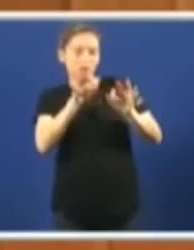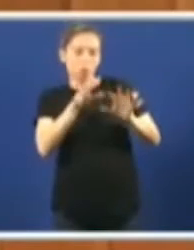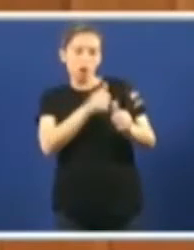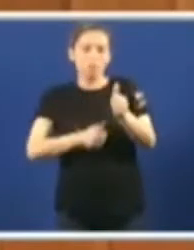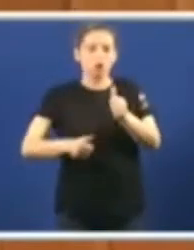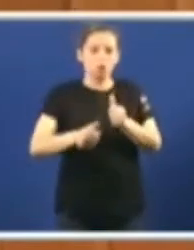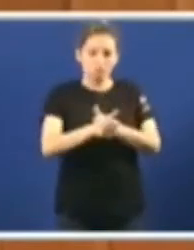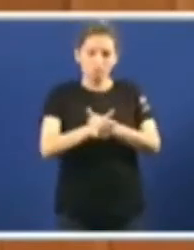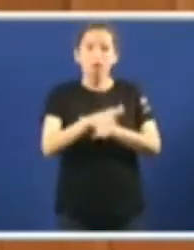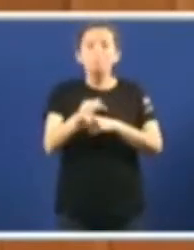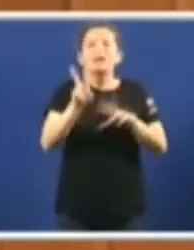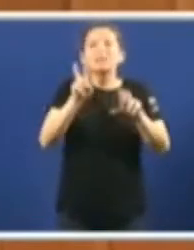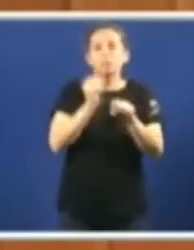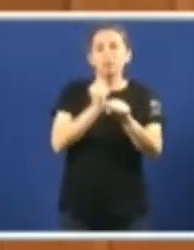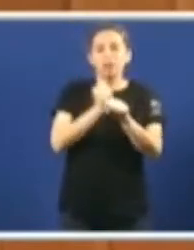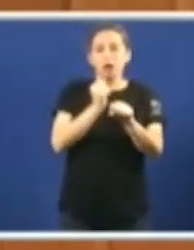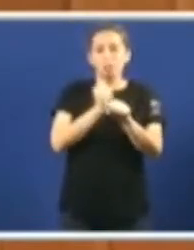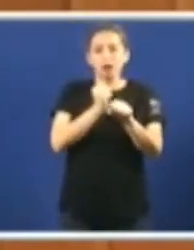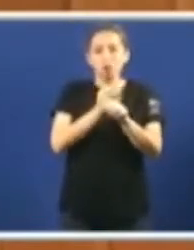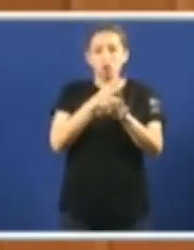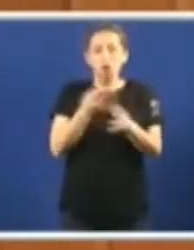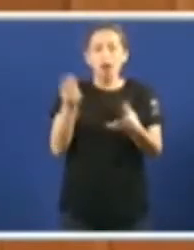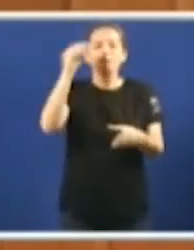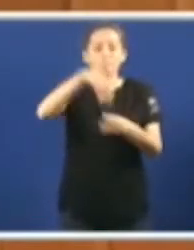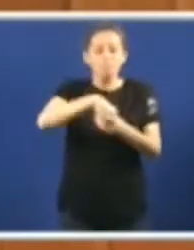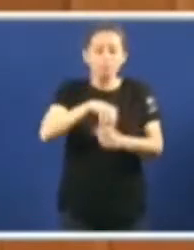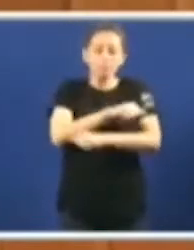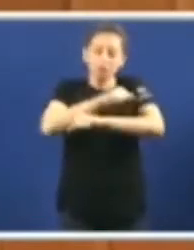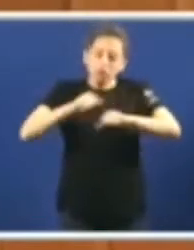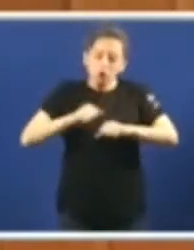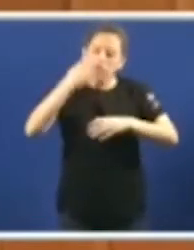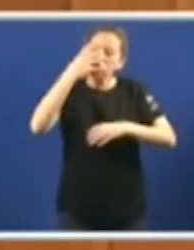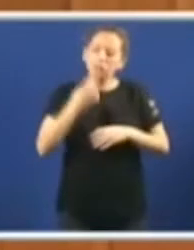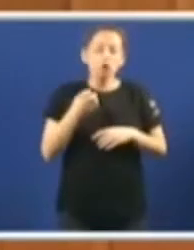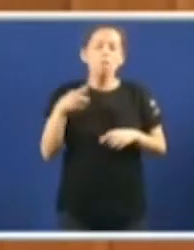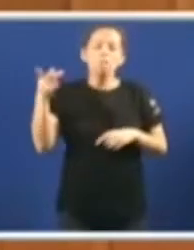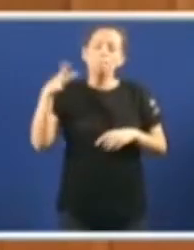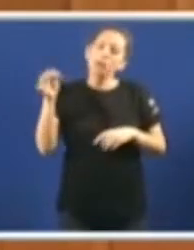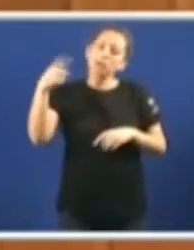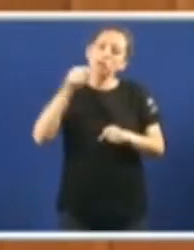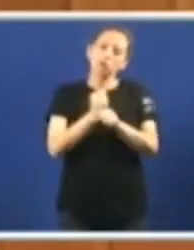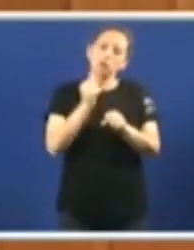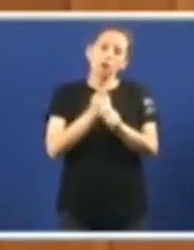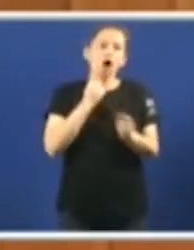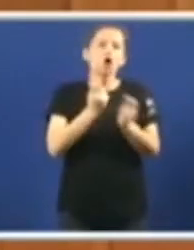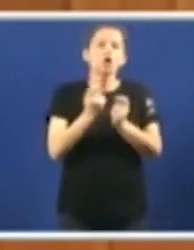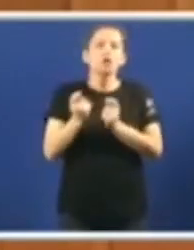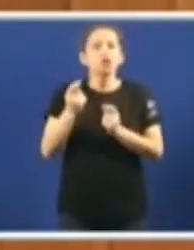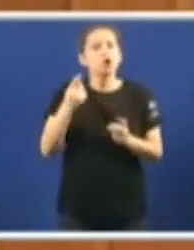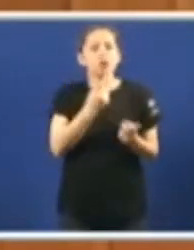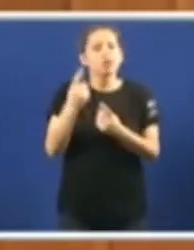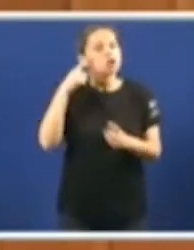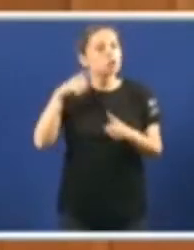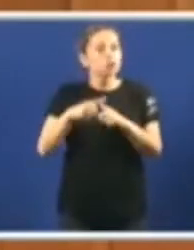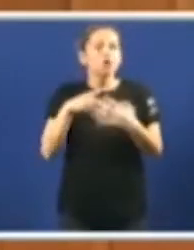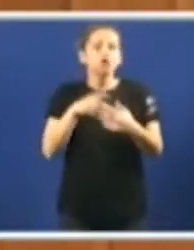tome este traballo como unha implicación en serio e que realmente se poñan a traballar na coordinación necesaria para loitar contra a vespa velutina.